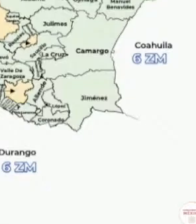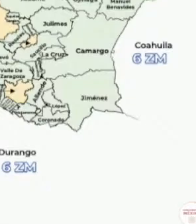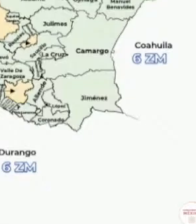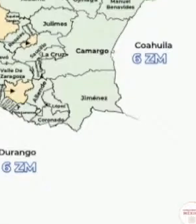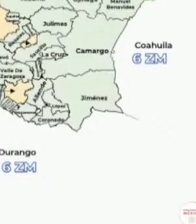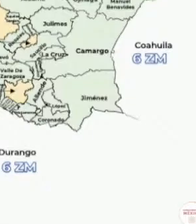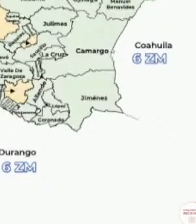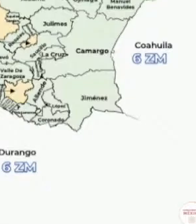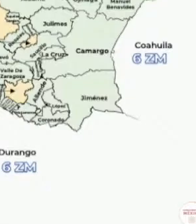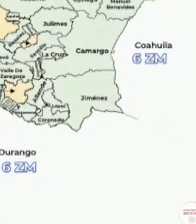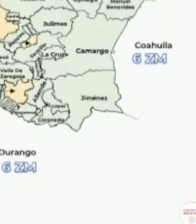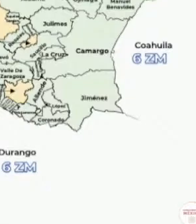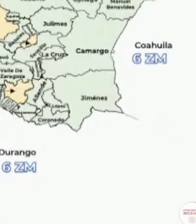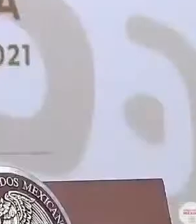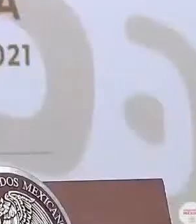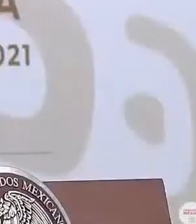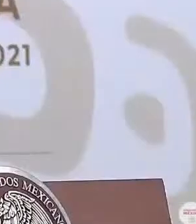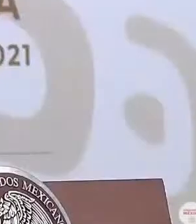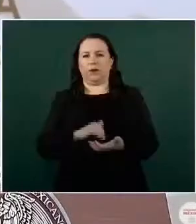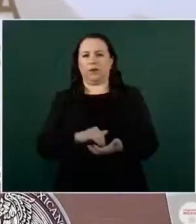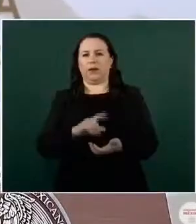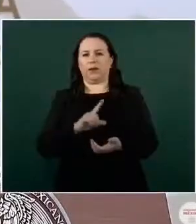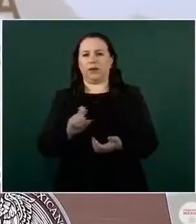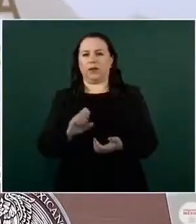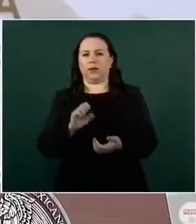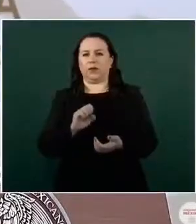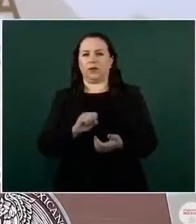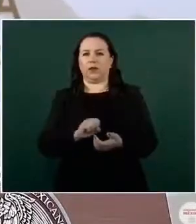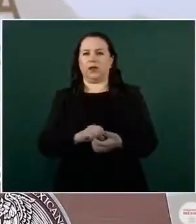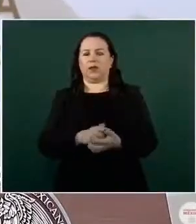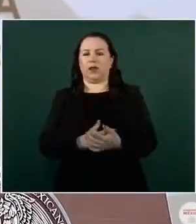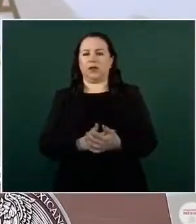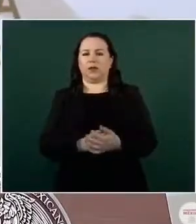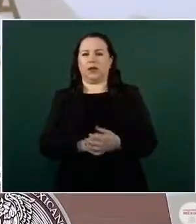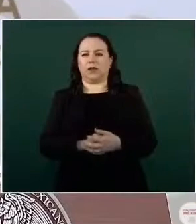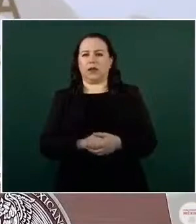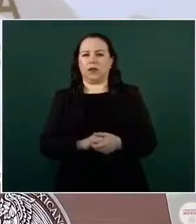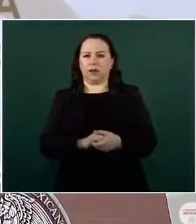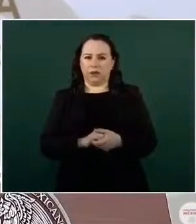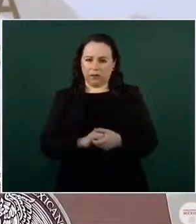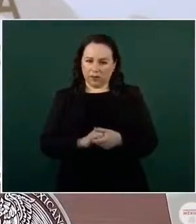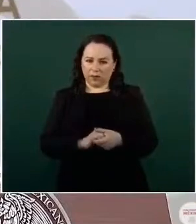son 7.167. De estos,